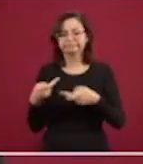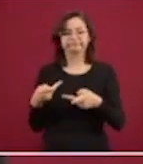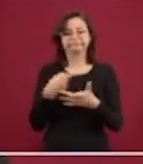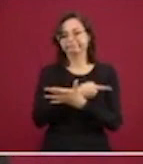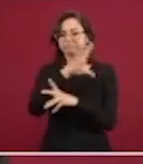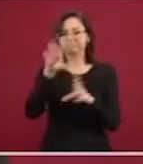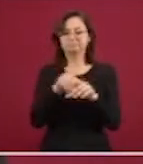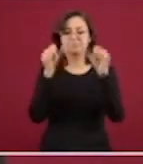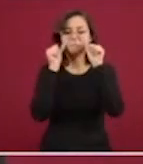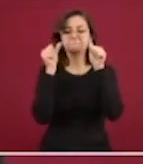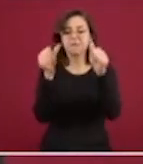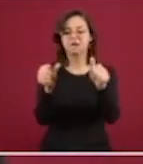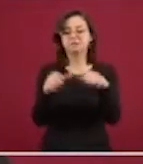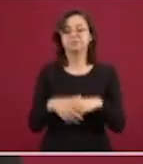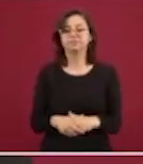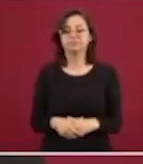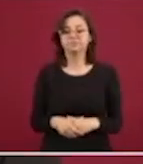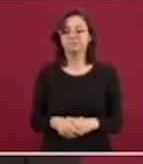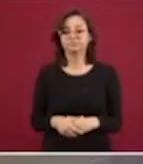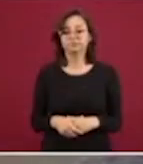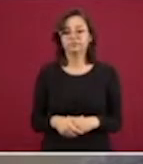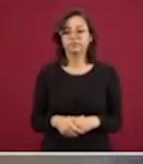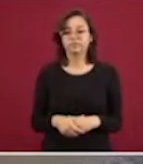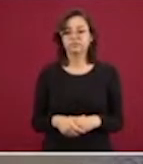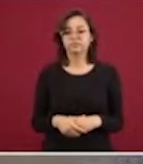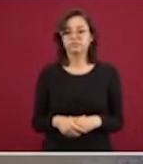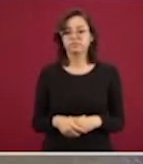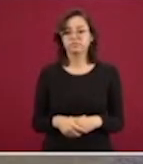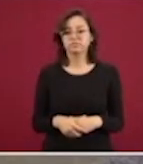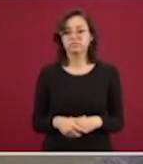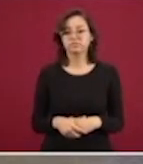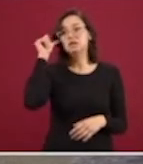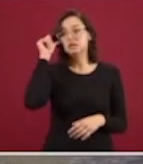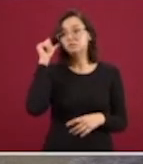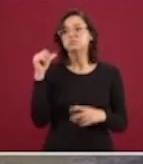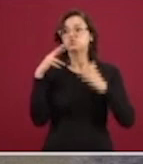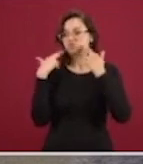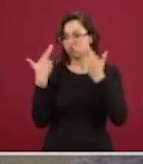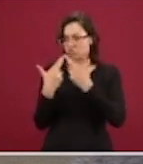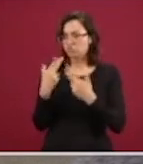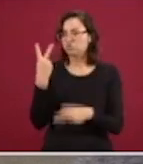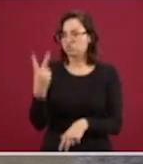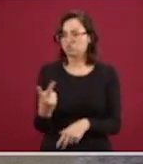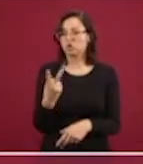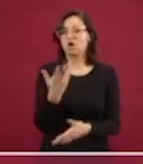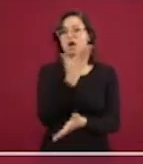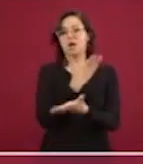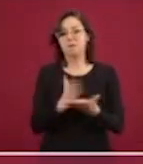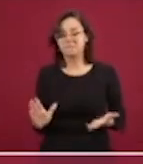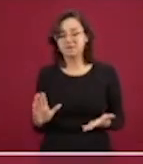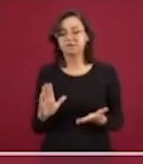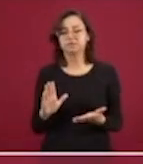atendiendo todo. Y ayer, por ejemplo, además de esas reuniones, pues estuvimos